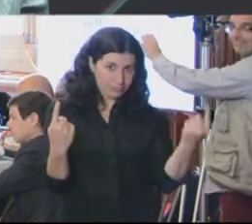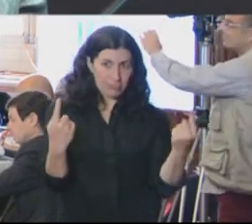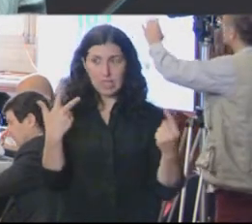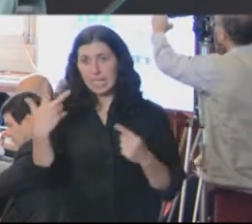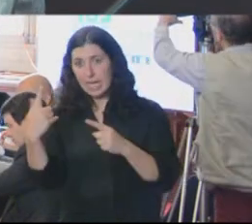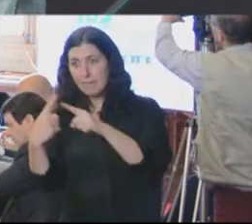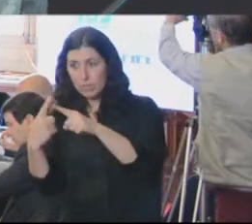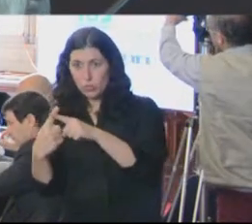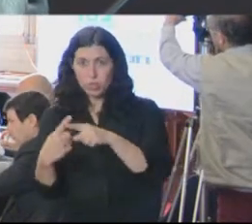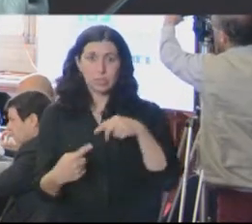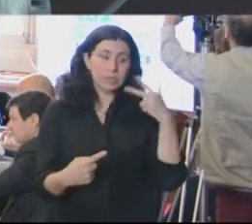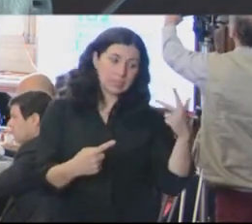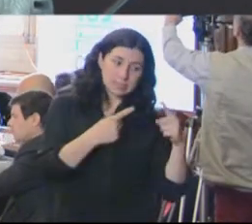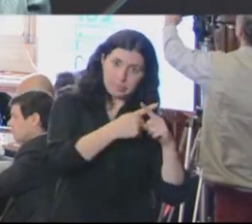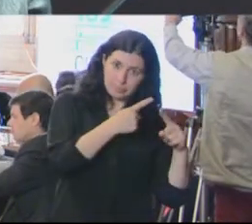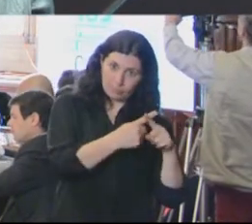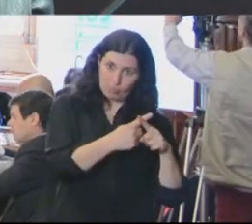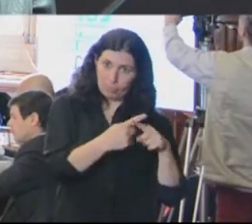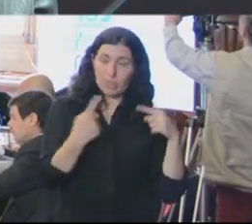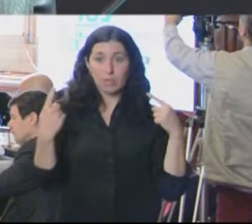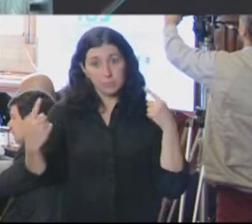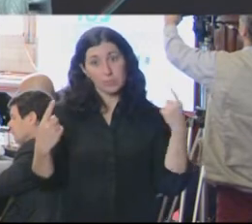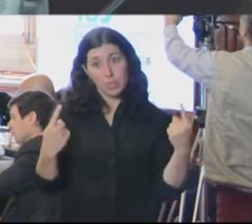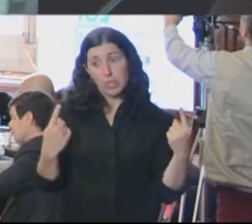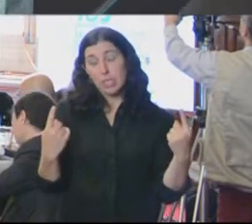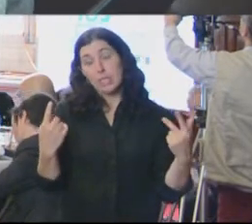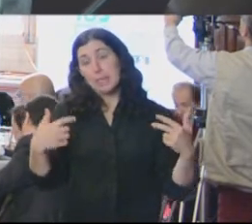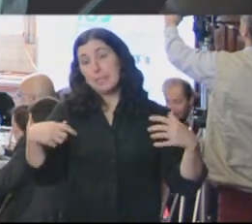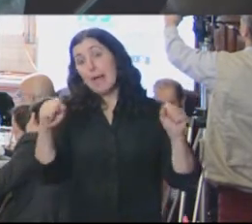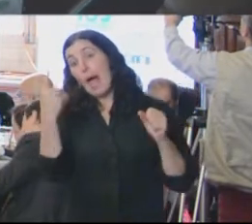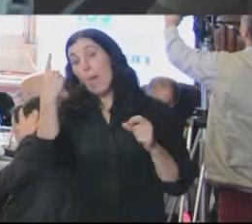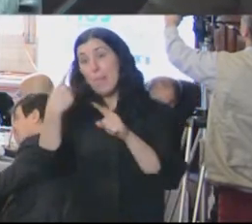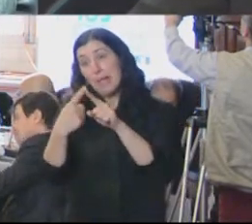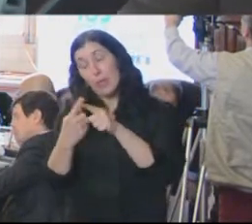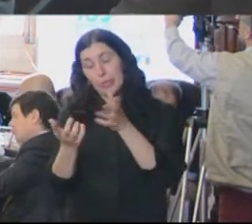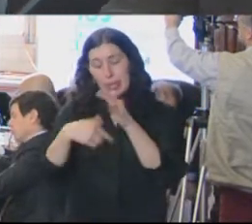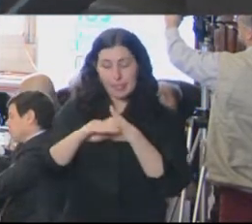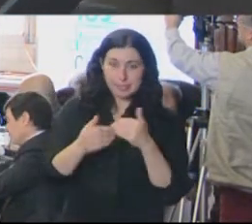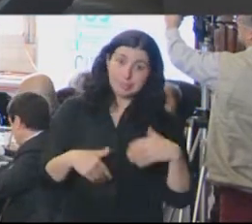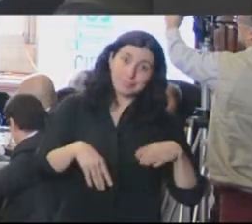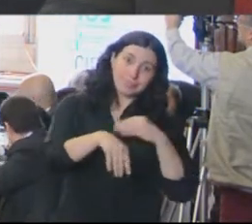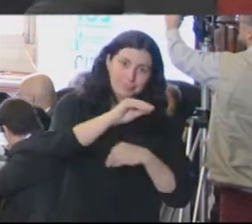para cada uno. Y bueno, si se nos va uno, ahí lo recuperamos.